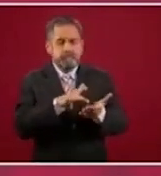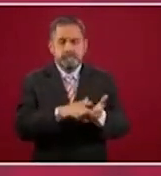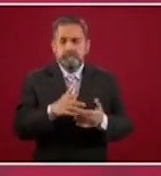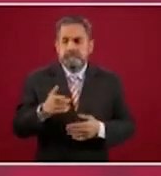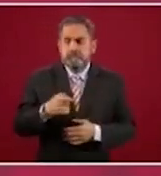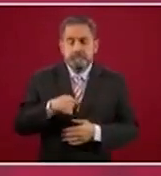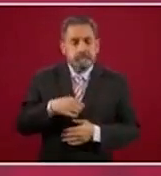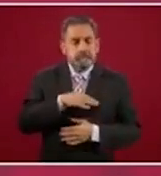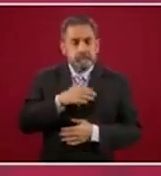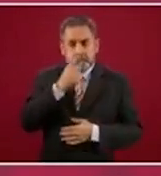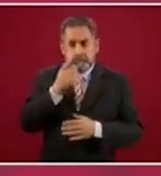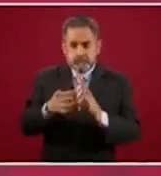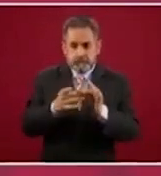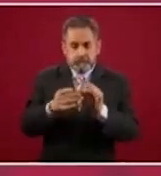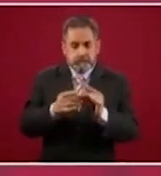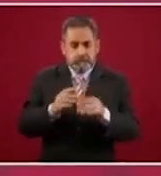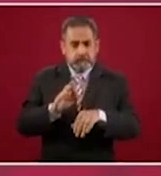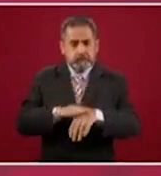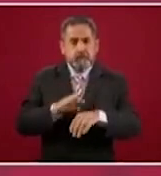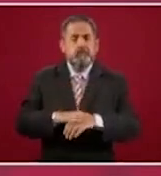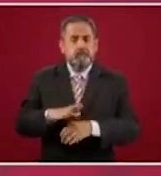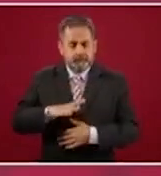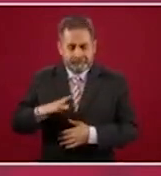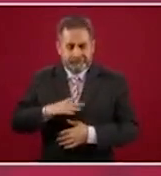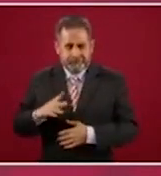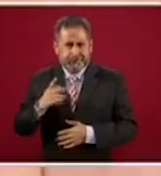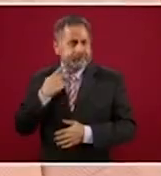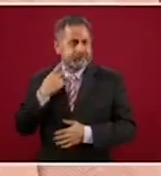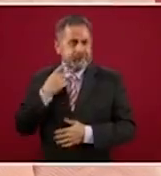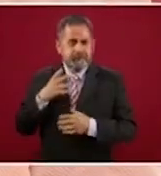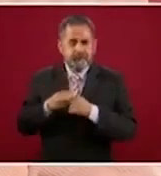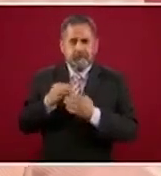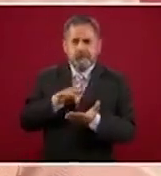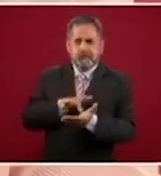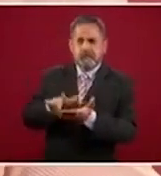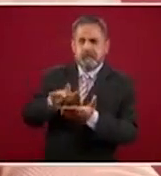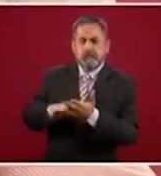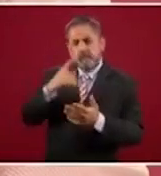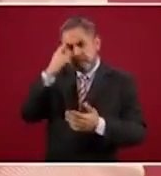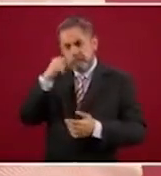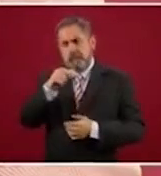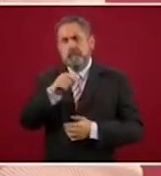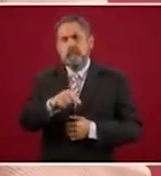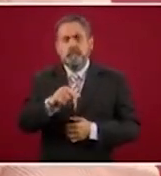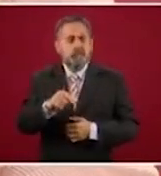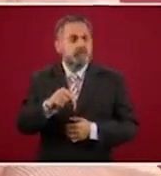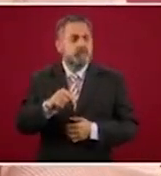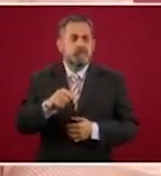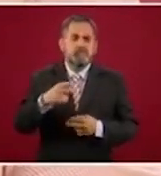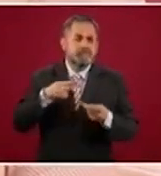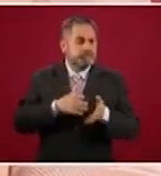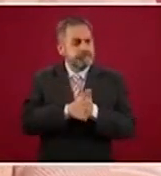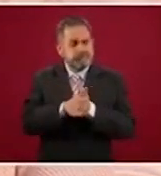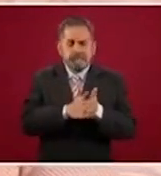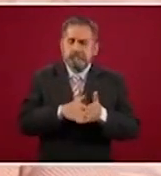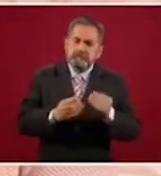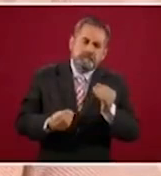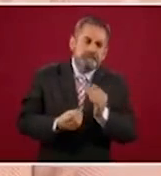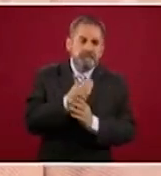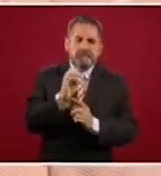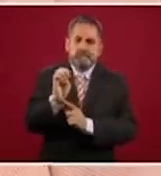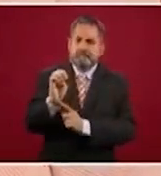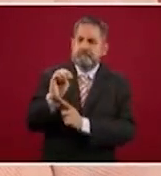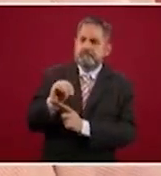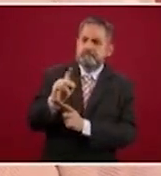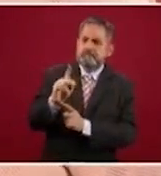puedo adelantar es que sí hay una política de apoyo a los emprendedores. Y esta